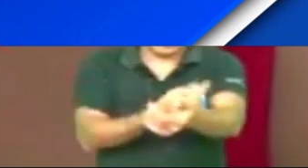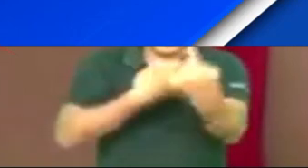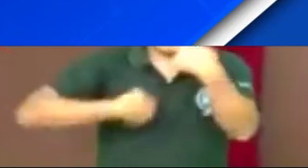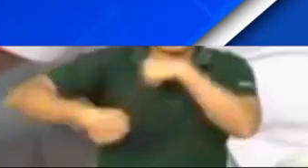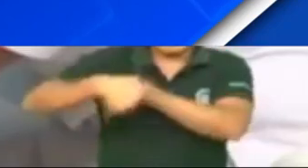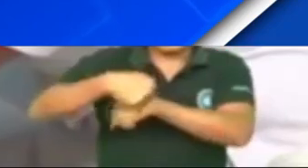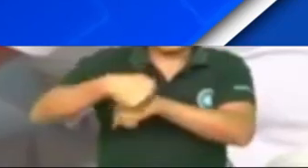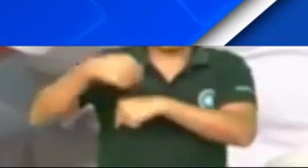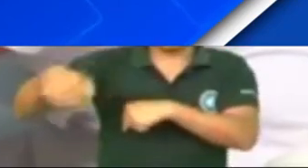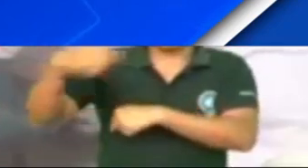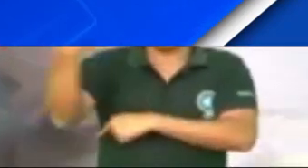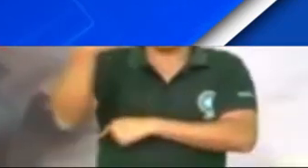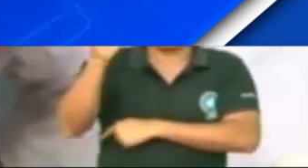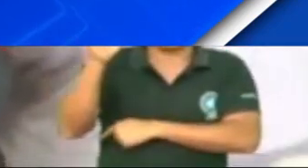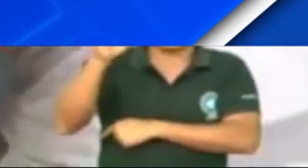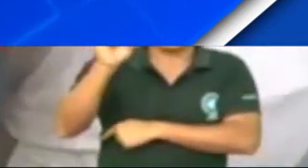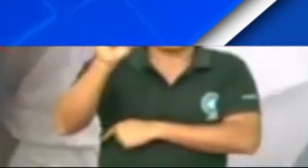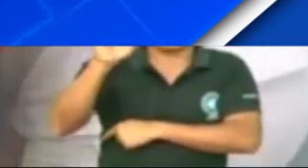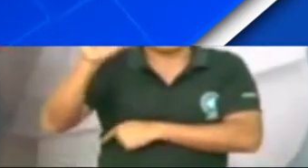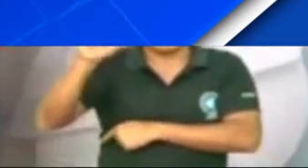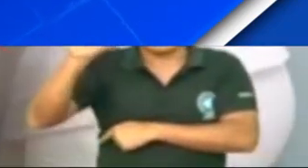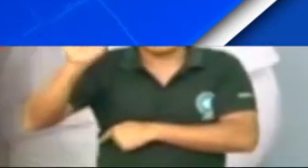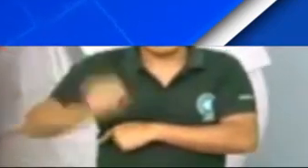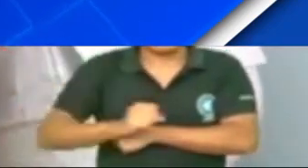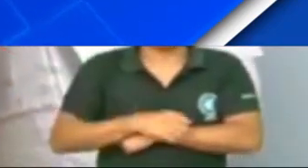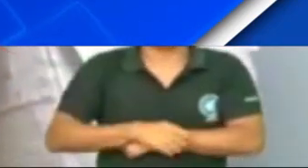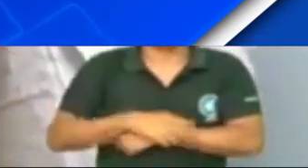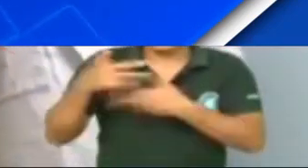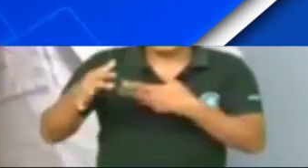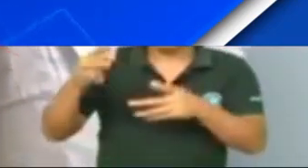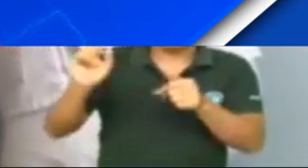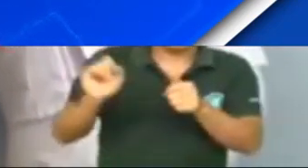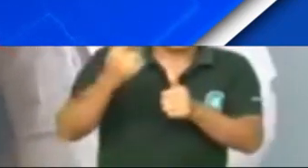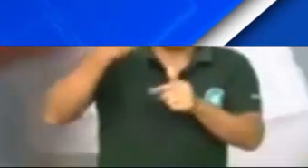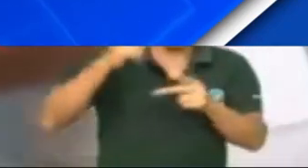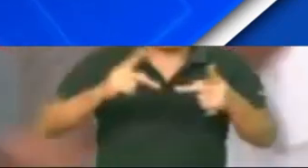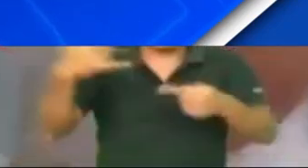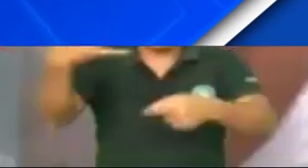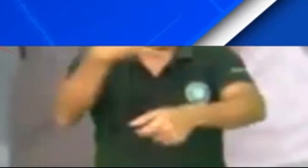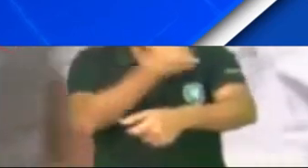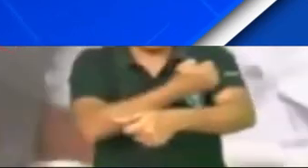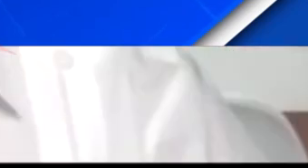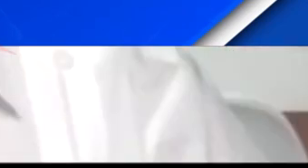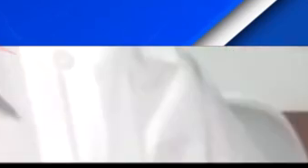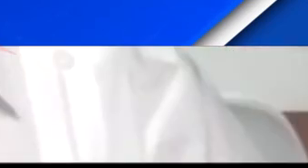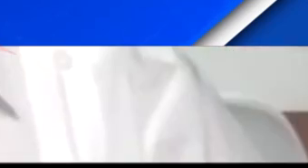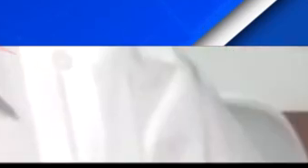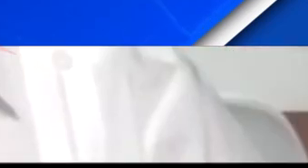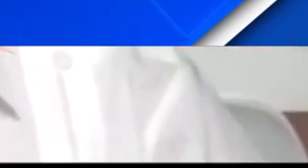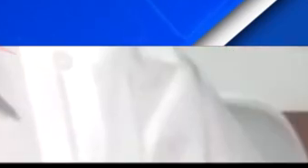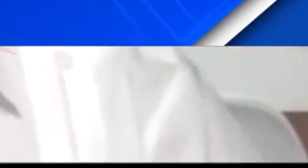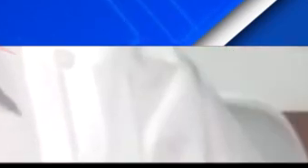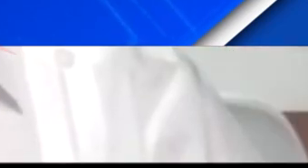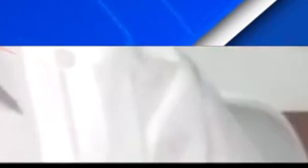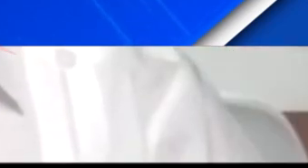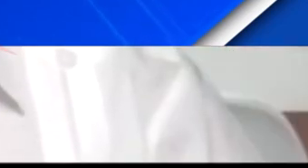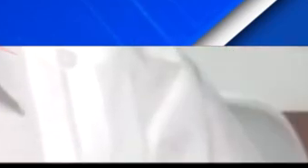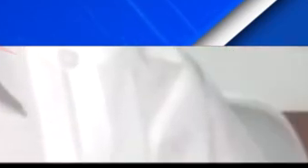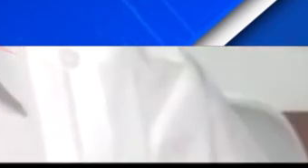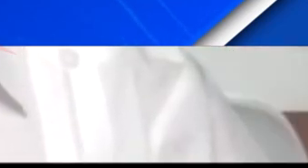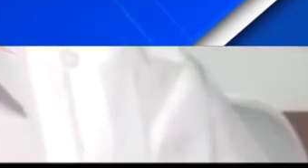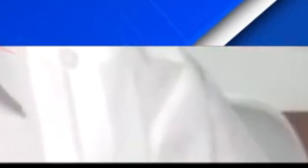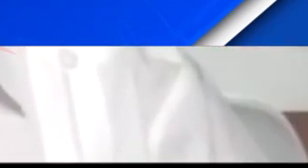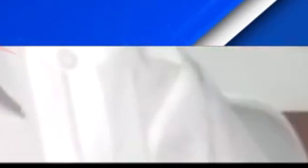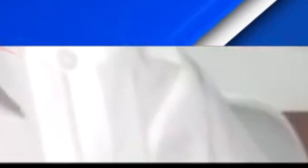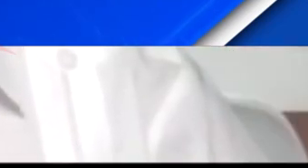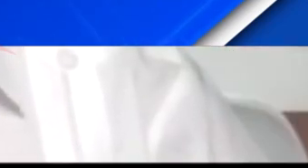empresa y por otra y por otros organismos y ya se vende de hecho en el comercio pues aproximadamente unos 20 dólares cuestan estas pruebas que se llaman